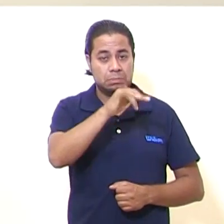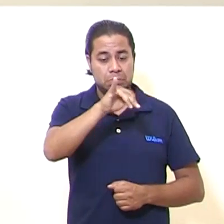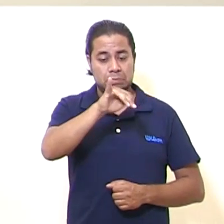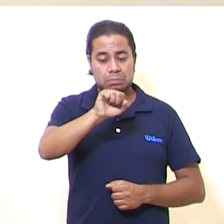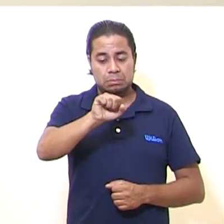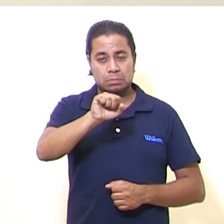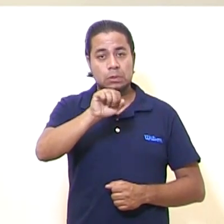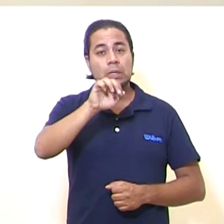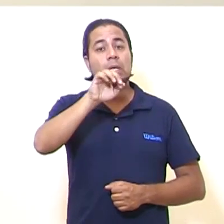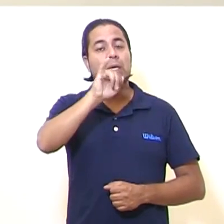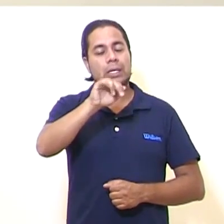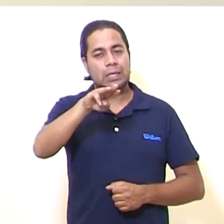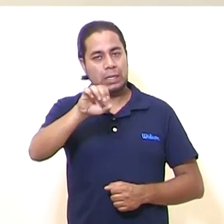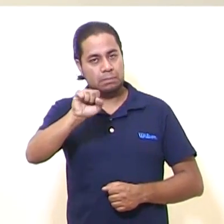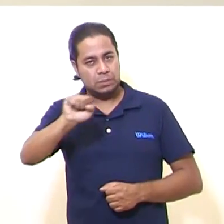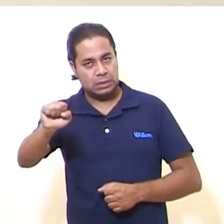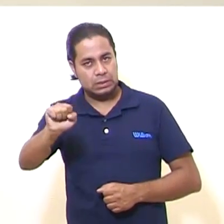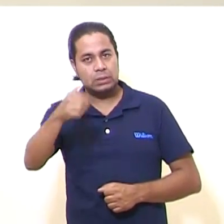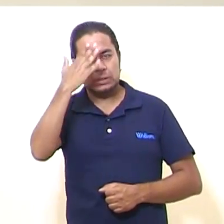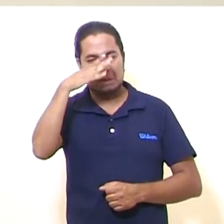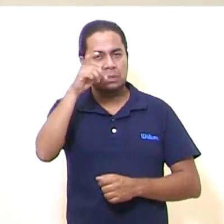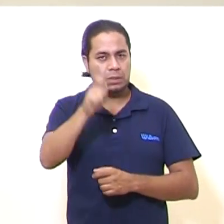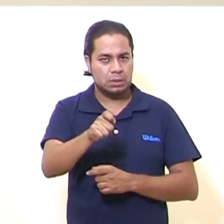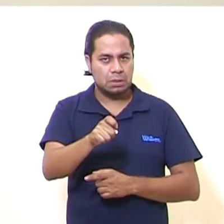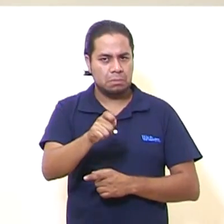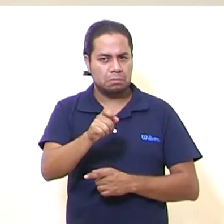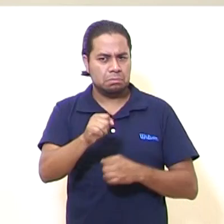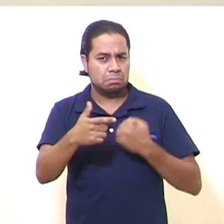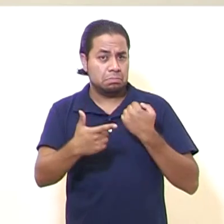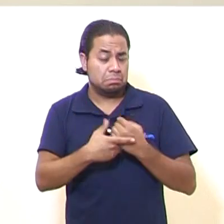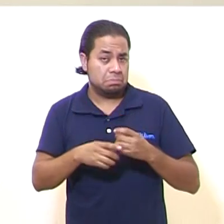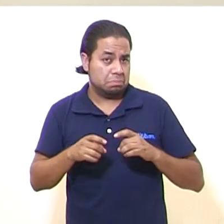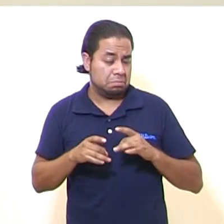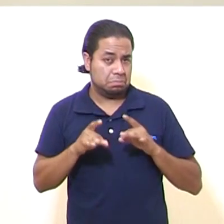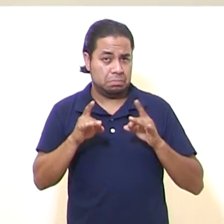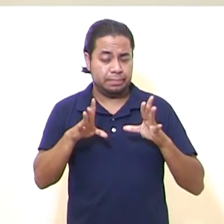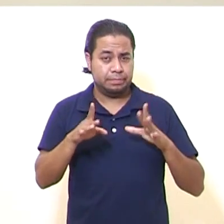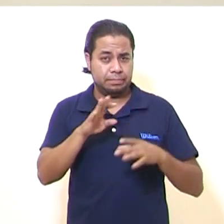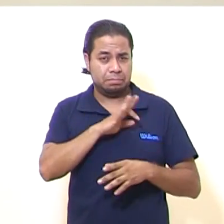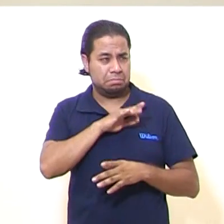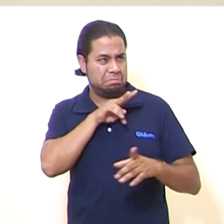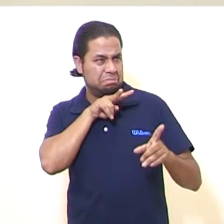IMSS. ¿Has leído acerca de esta sigla?